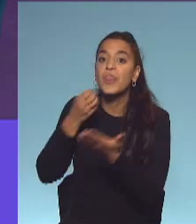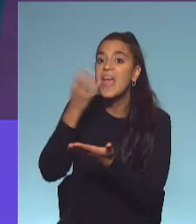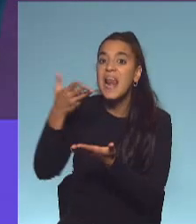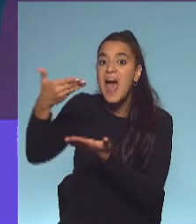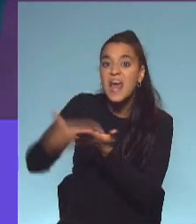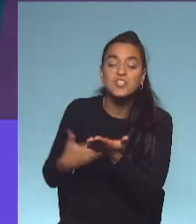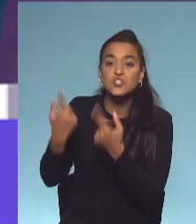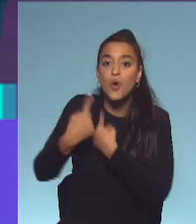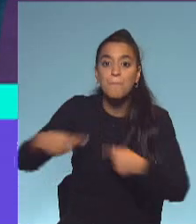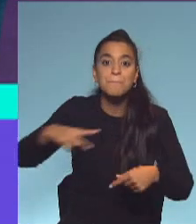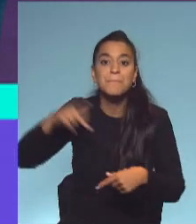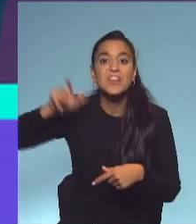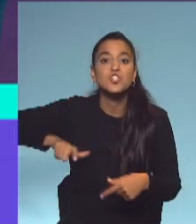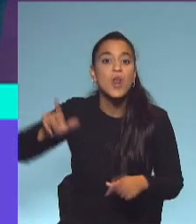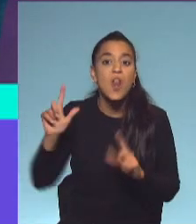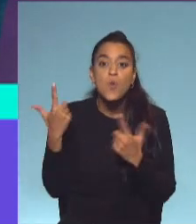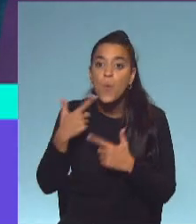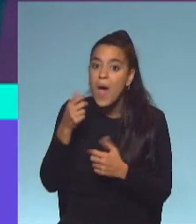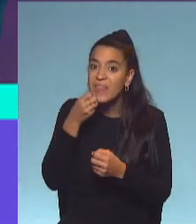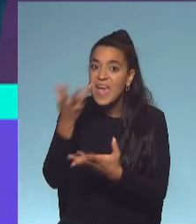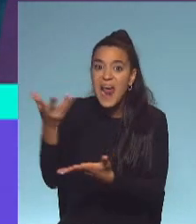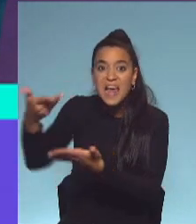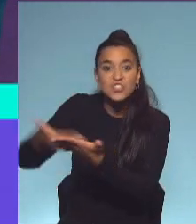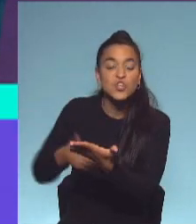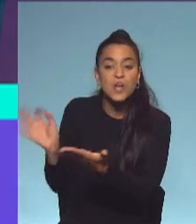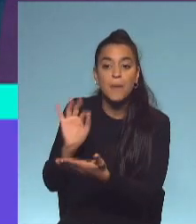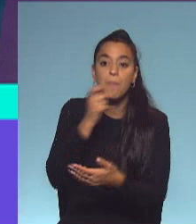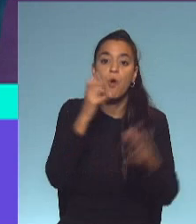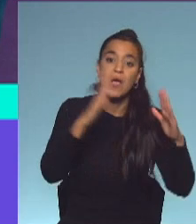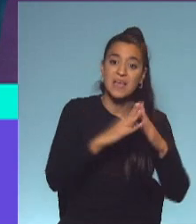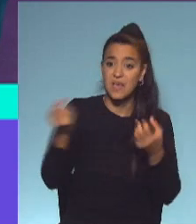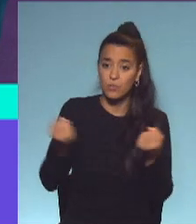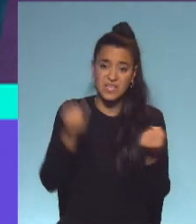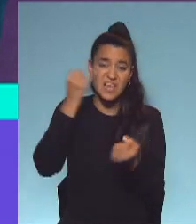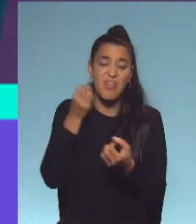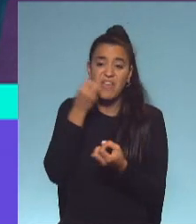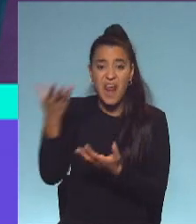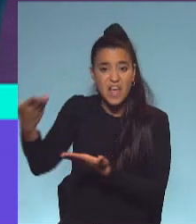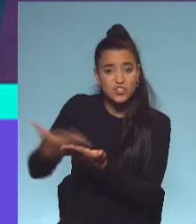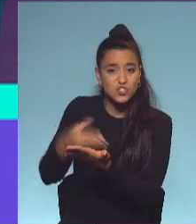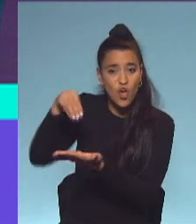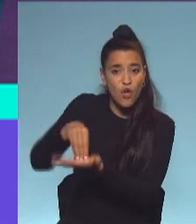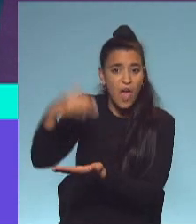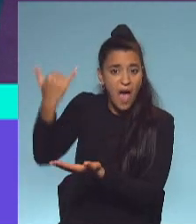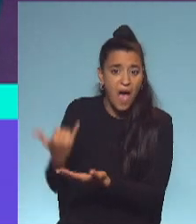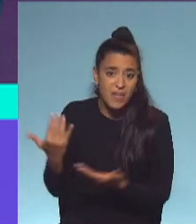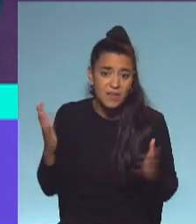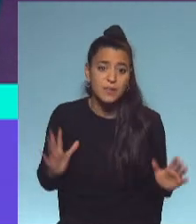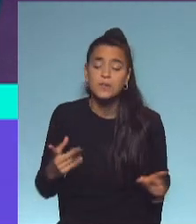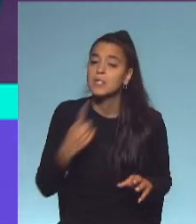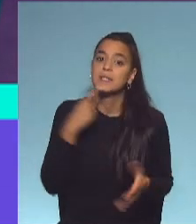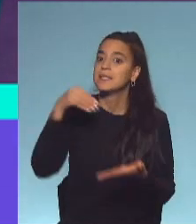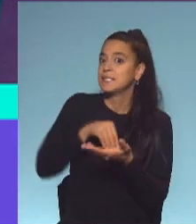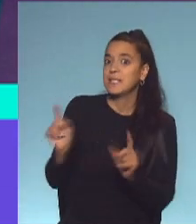bienes personales hicieron. Digo, una persona con una casa o un auto ya hace una declaración. Bueno, de quizás justamente personales, porque no